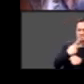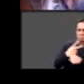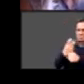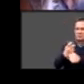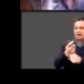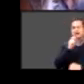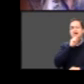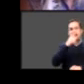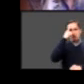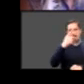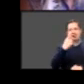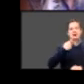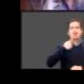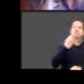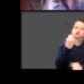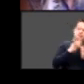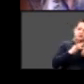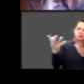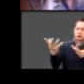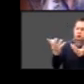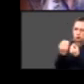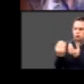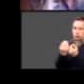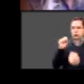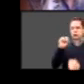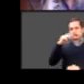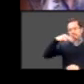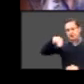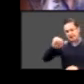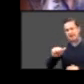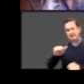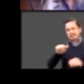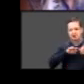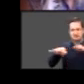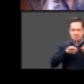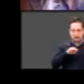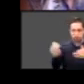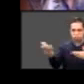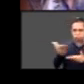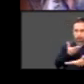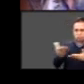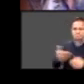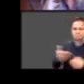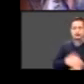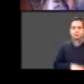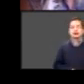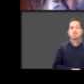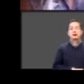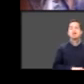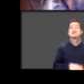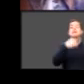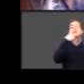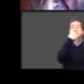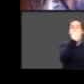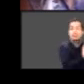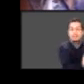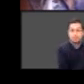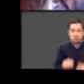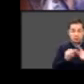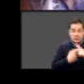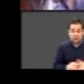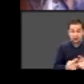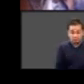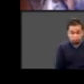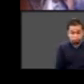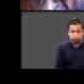con el sistema nacional de protección de derechos ¿por qué importa la primera infancia y por qué tiene la capacidad de convocar a